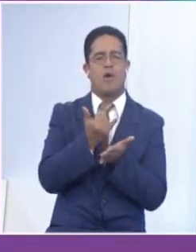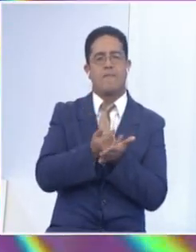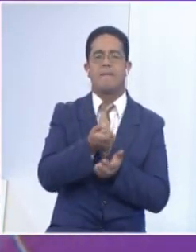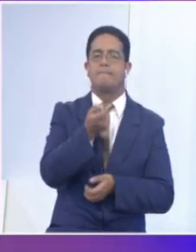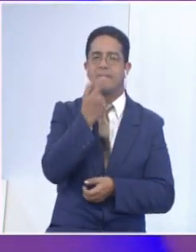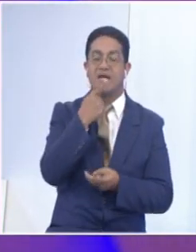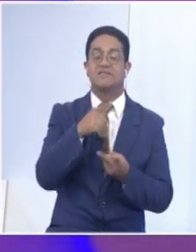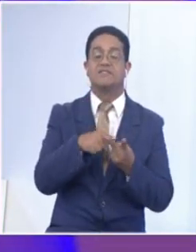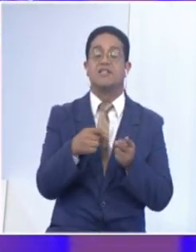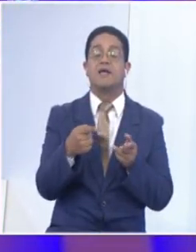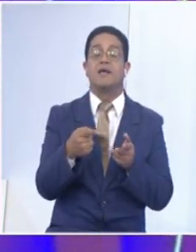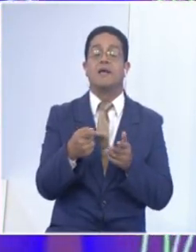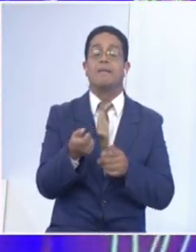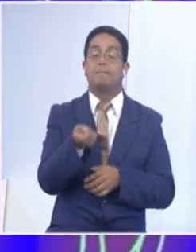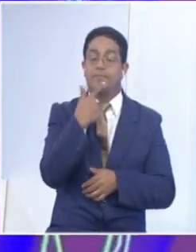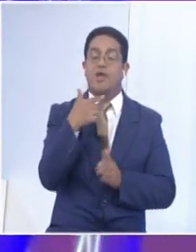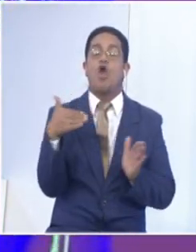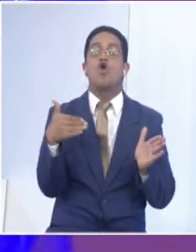antidepresivos,